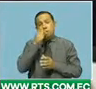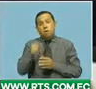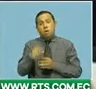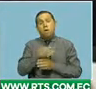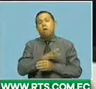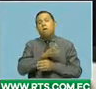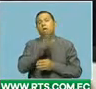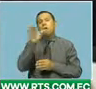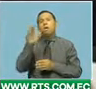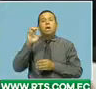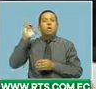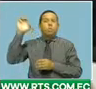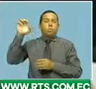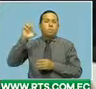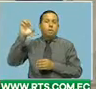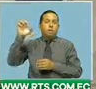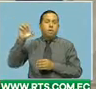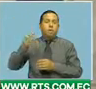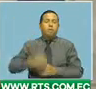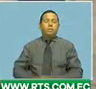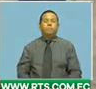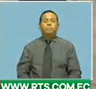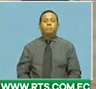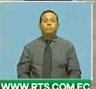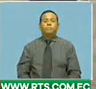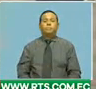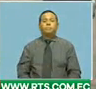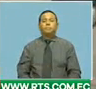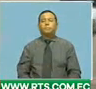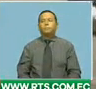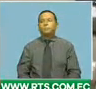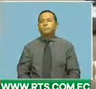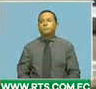al continente europeo. Informó José Moreno.